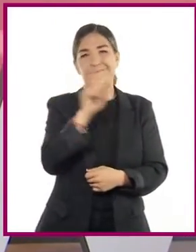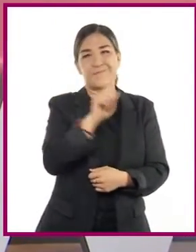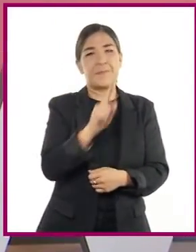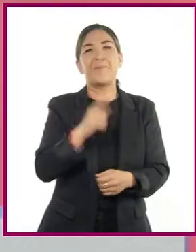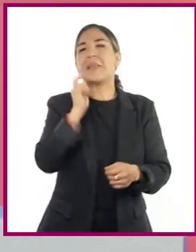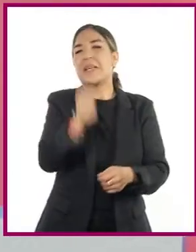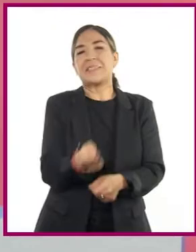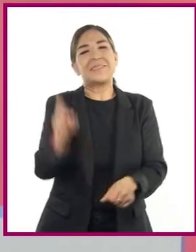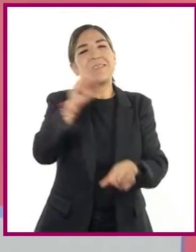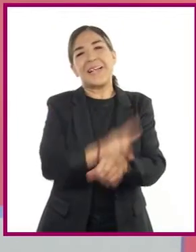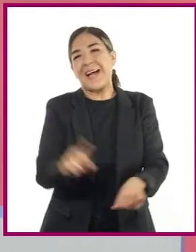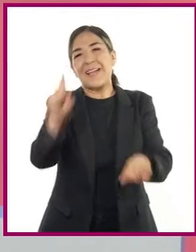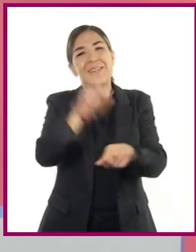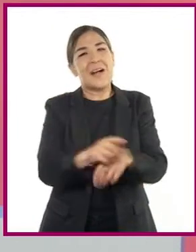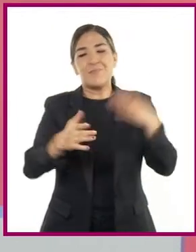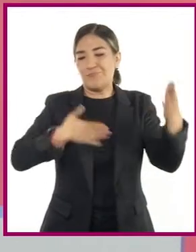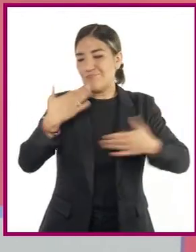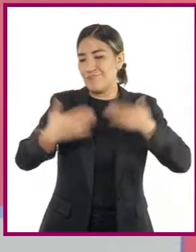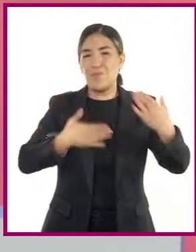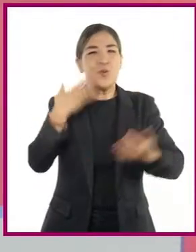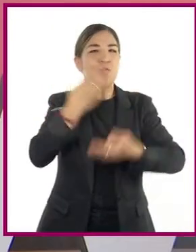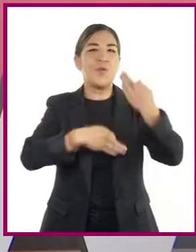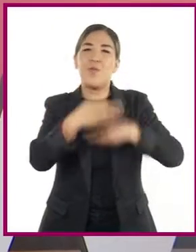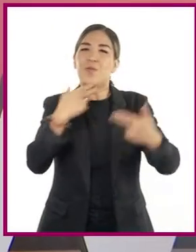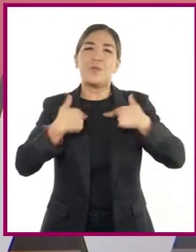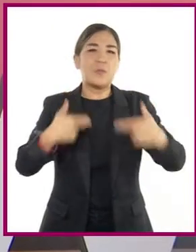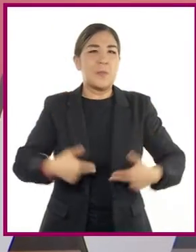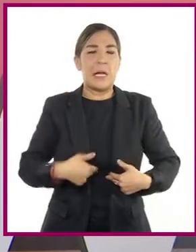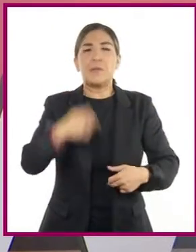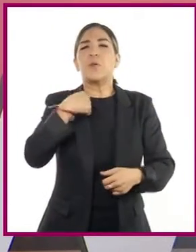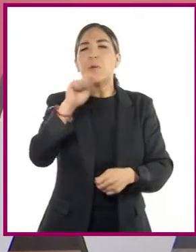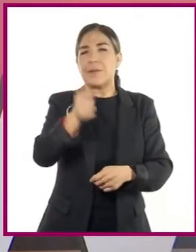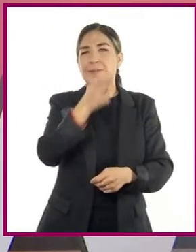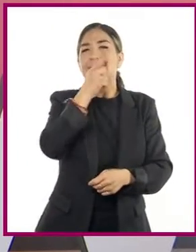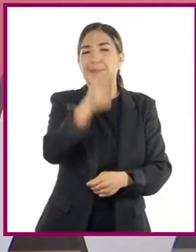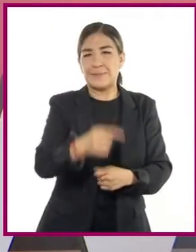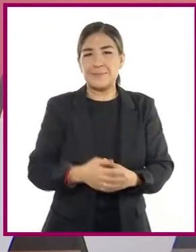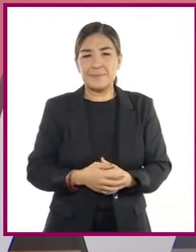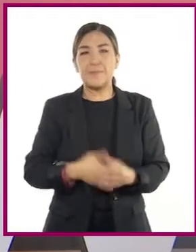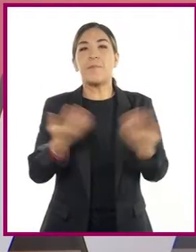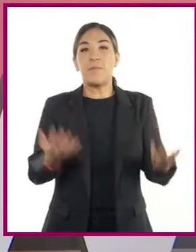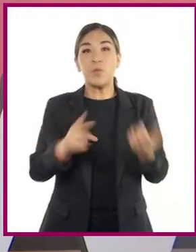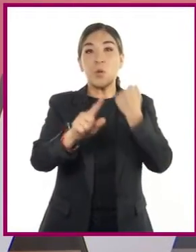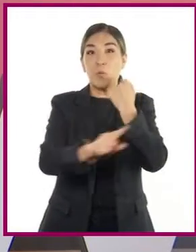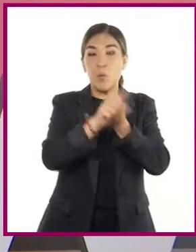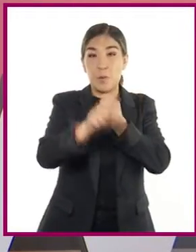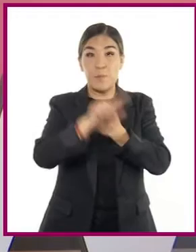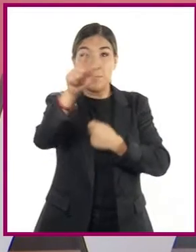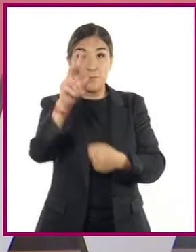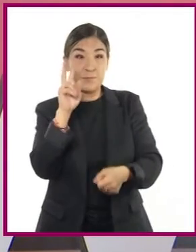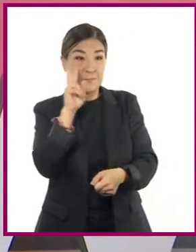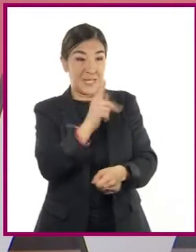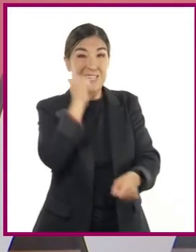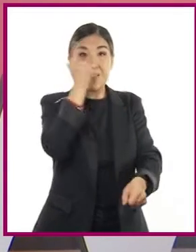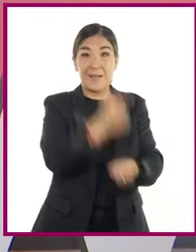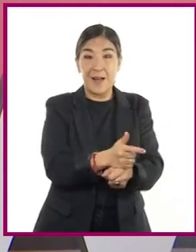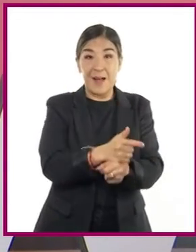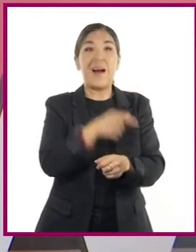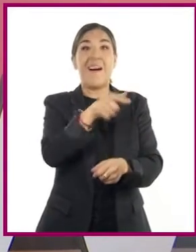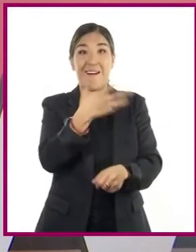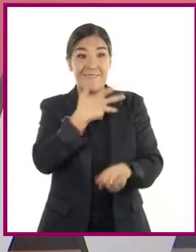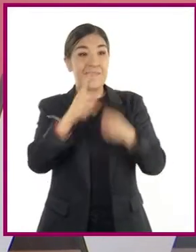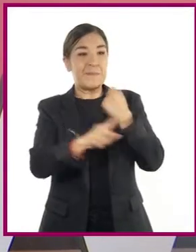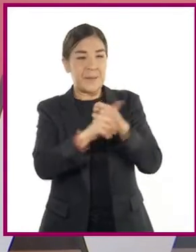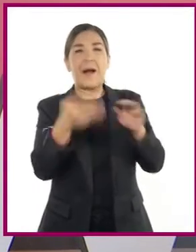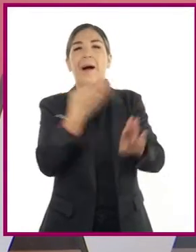sucede naturalmente en la convivencia humana. Lo que estoy diciendo es que los conflictos, si se identifican atinadamente, sus